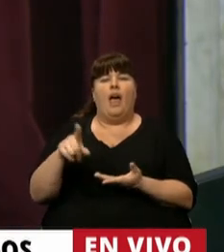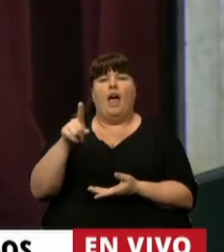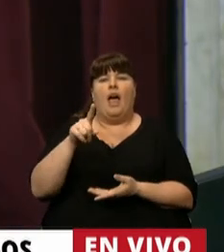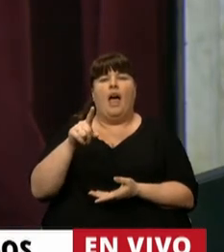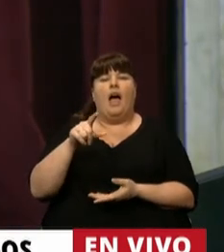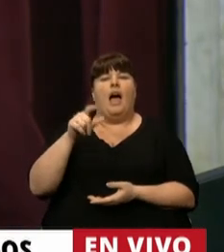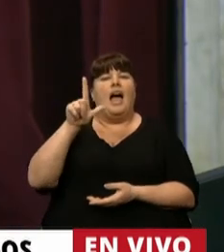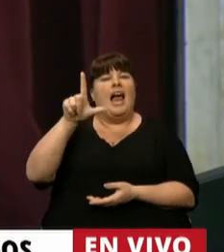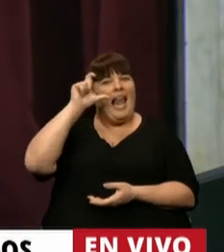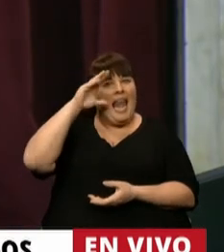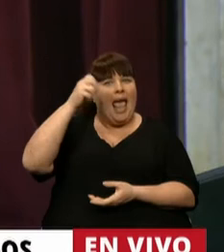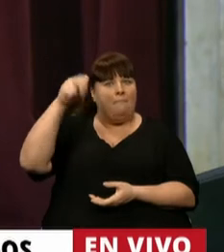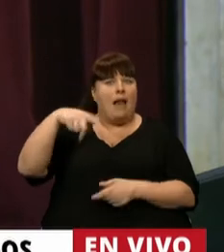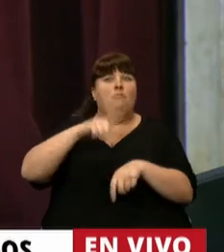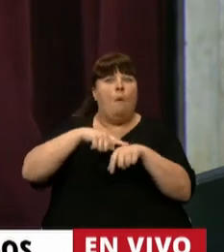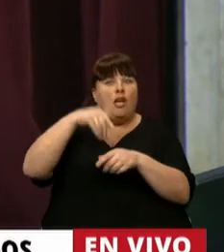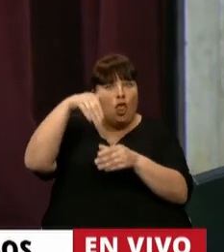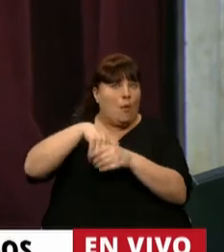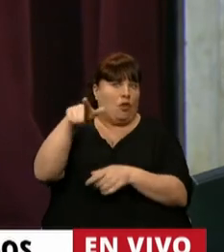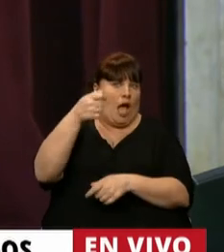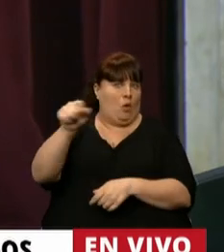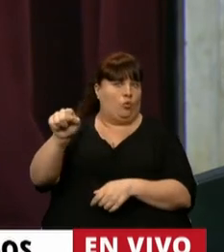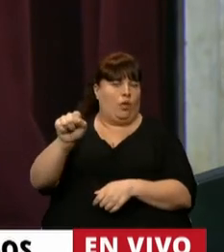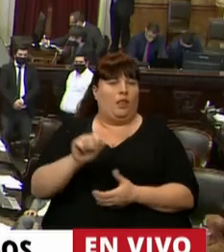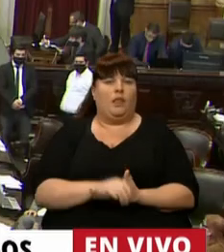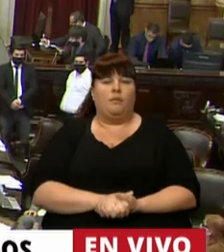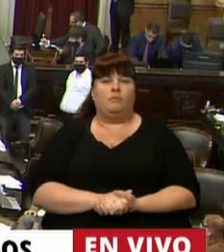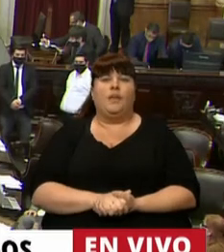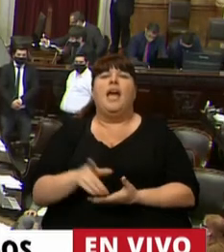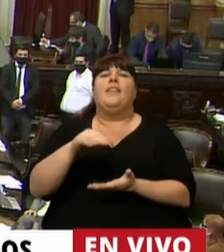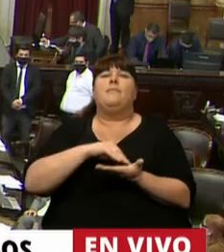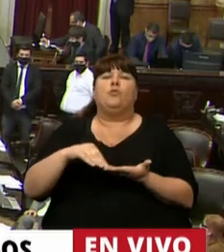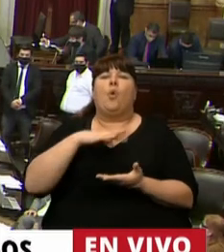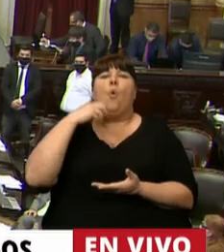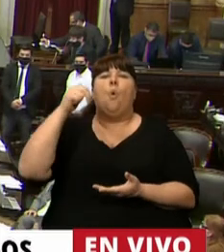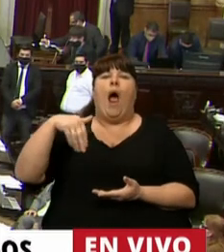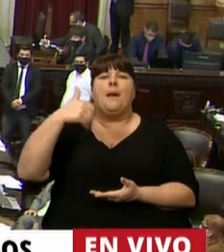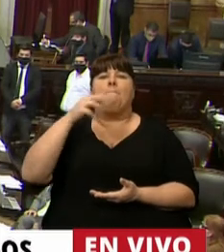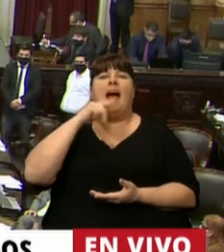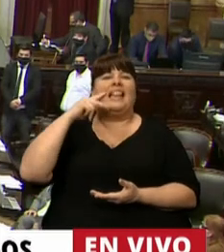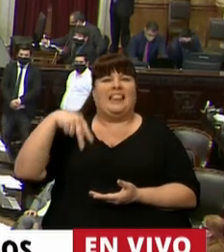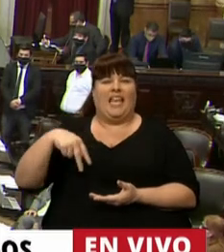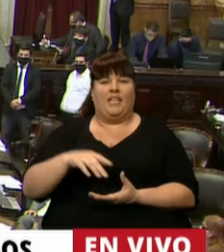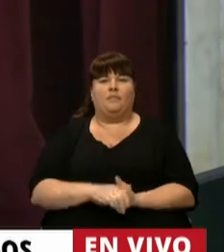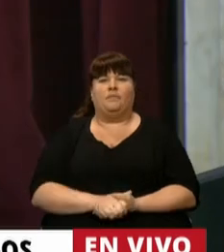Diputada María Lucila Lehmann, ausente a la hora de votar. Diputado Juan Martín.